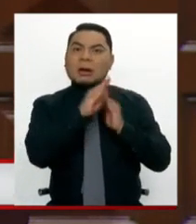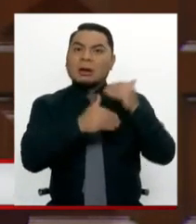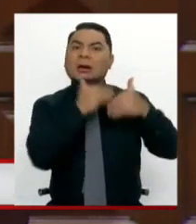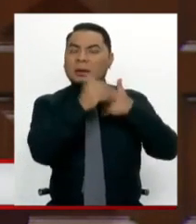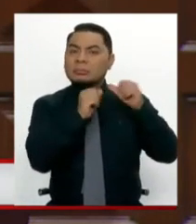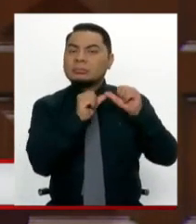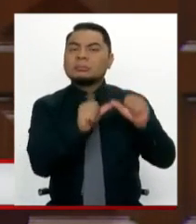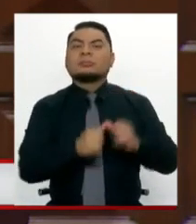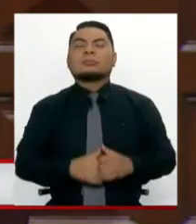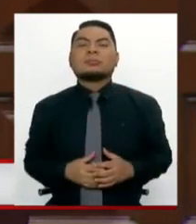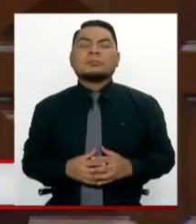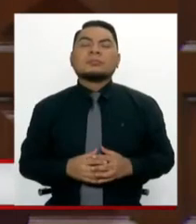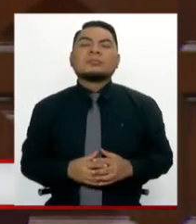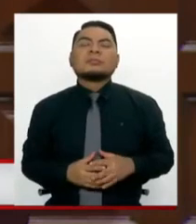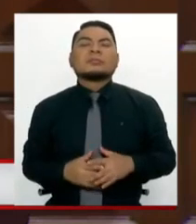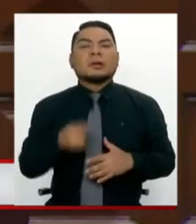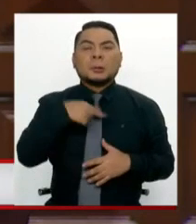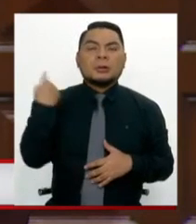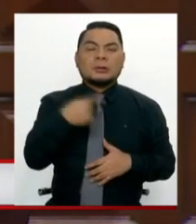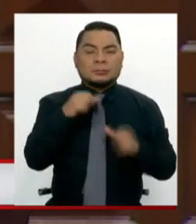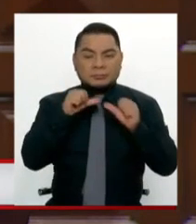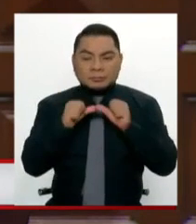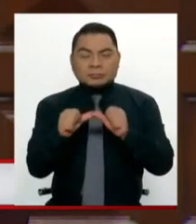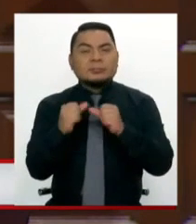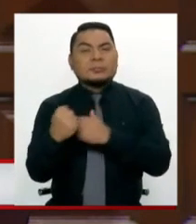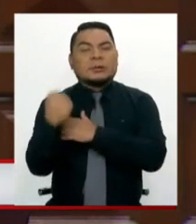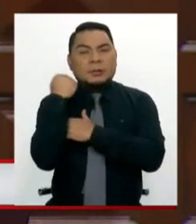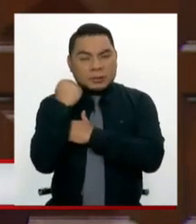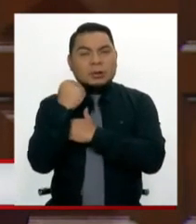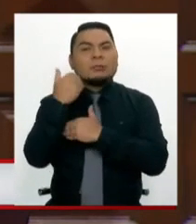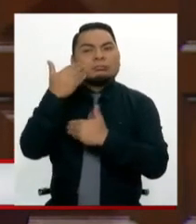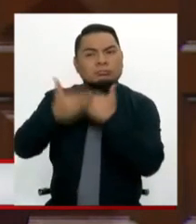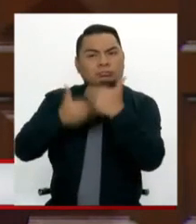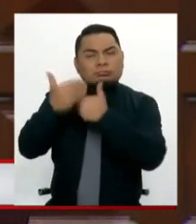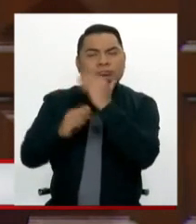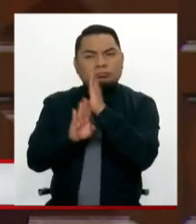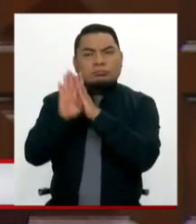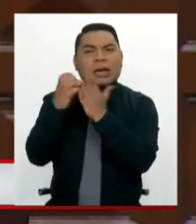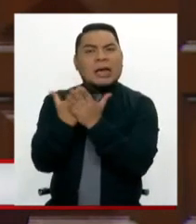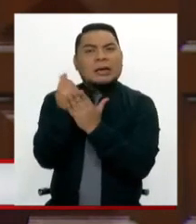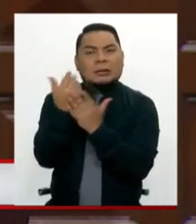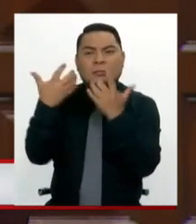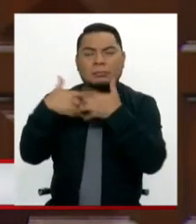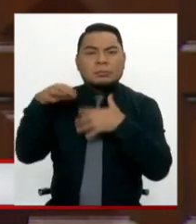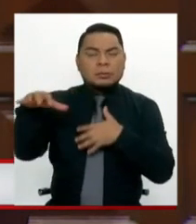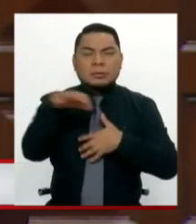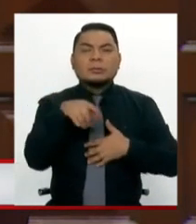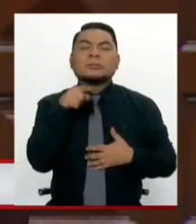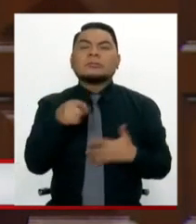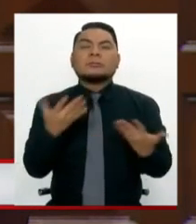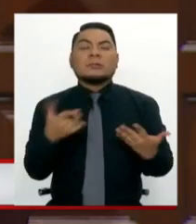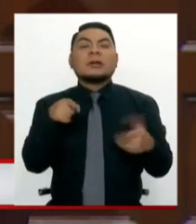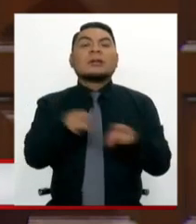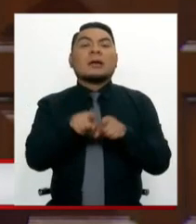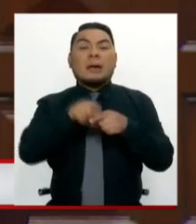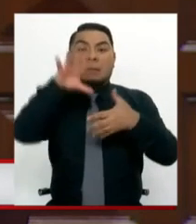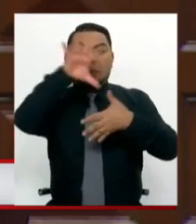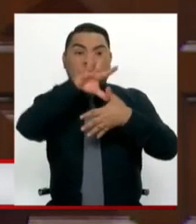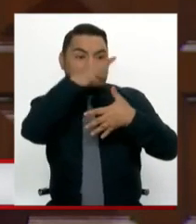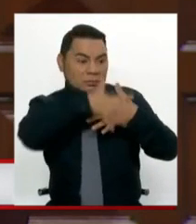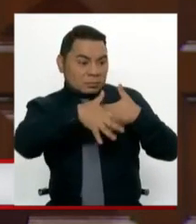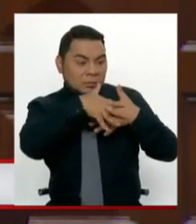significativos. Hemos mantenido su fortaleza macroeconómica, destacando entre sus pares de la región